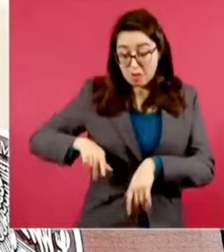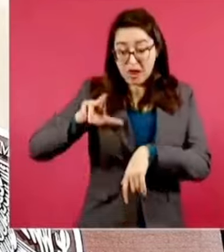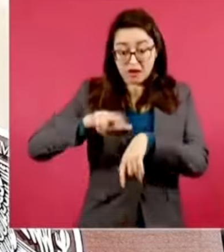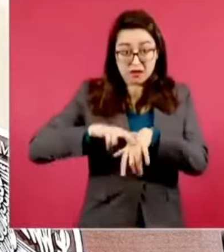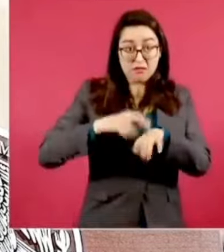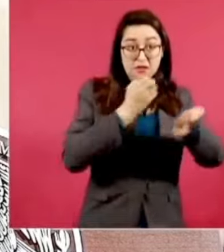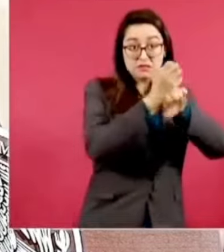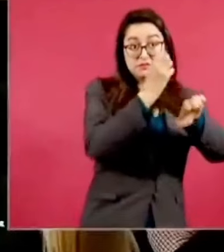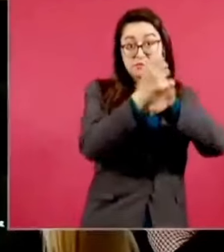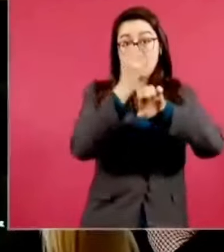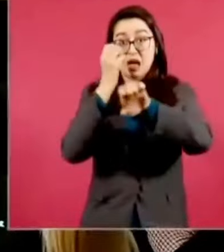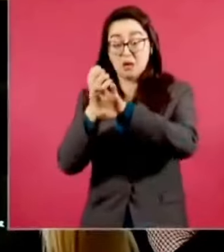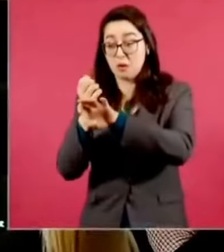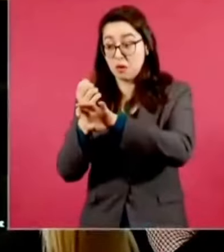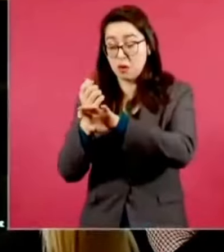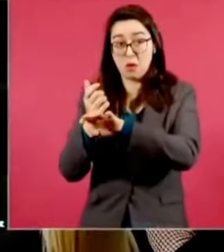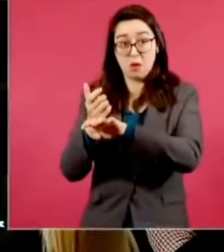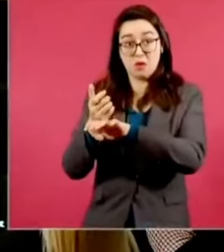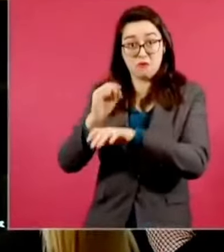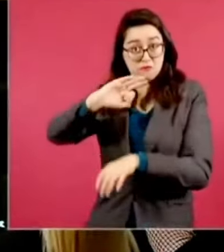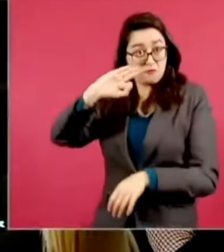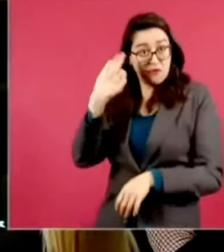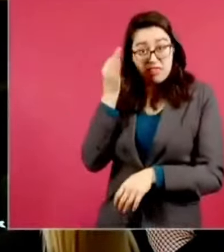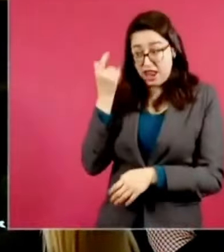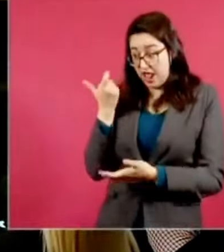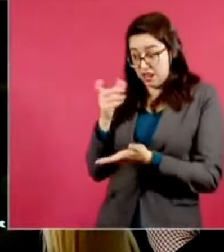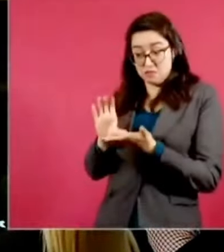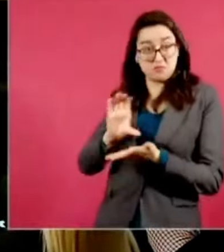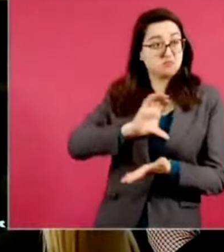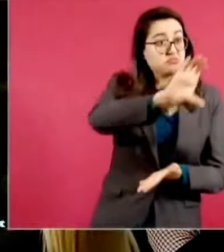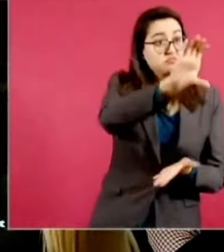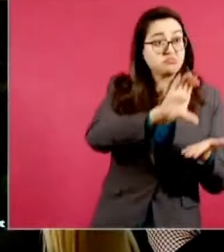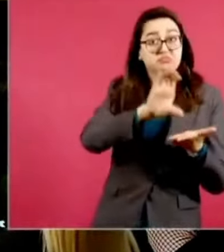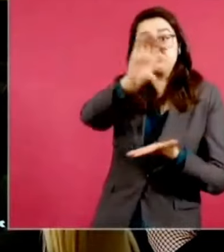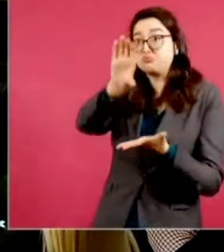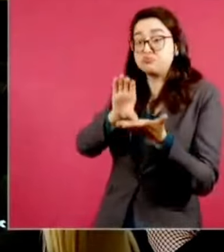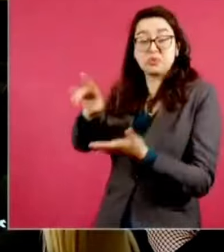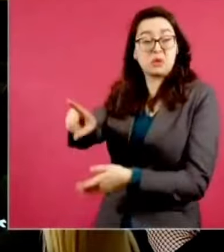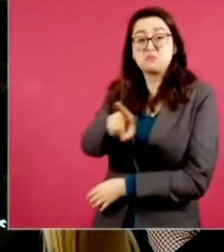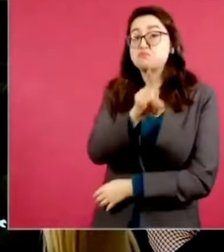Entonces, toda esa información se reservó,